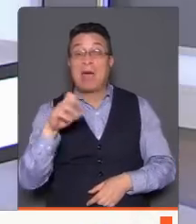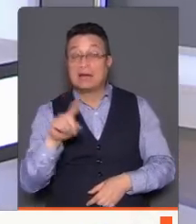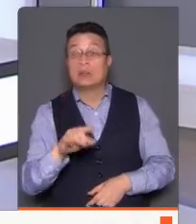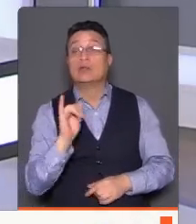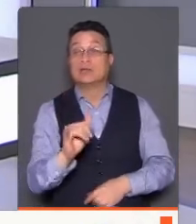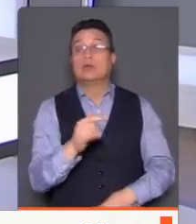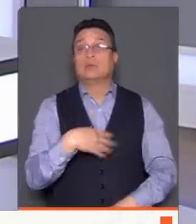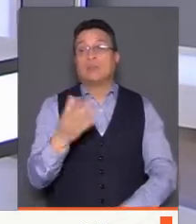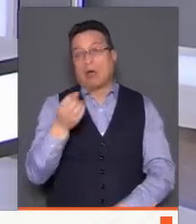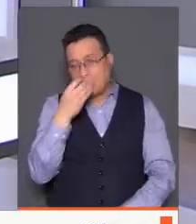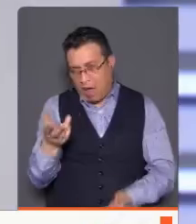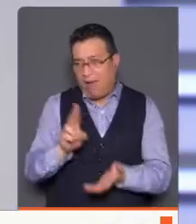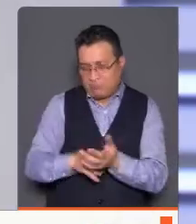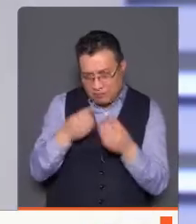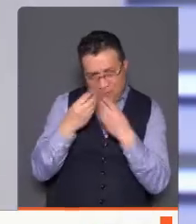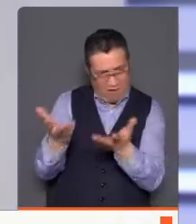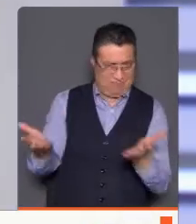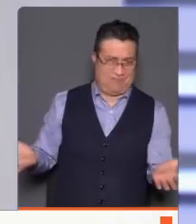reconócelo, Gonzalo. No.